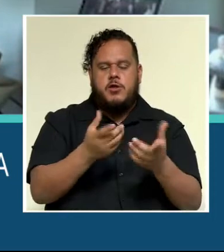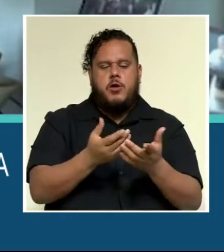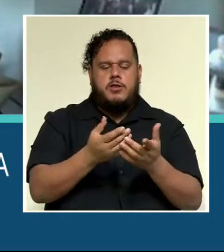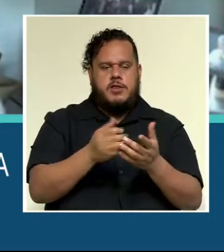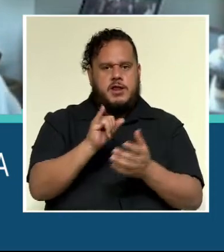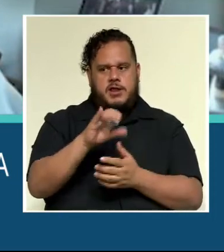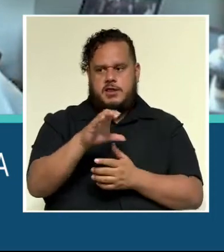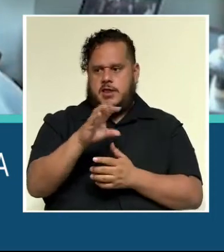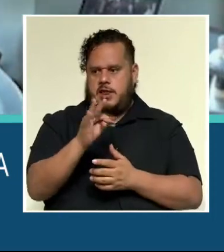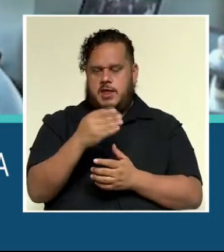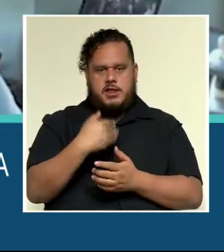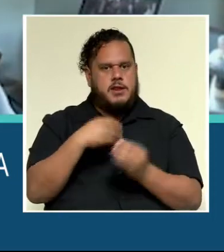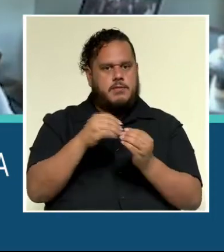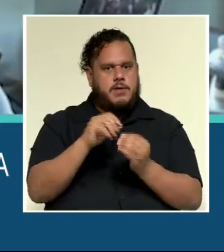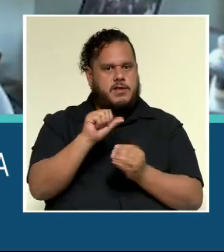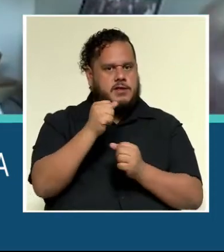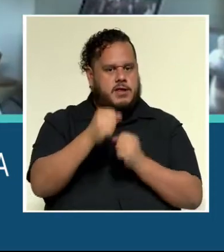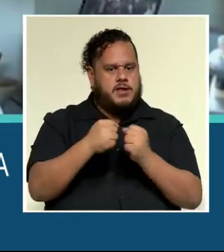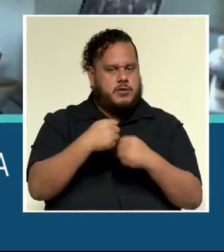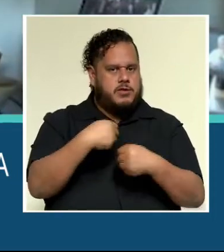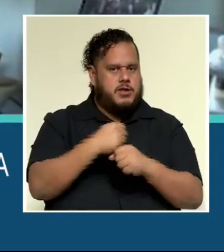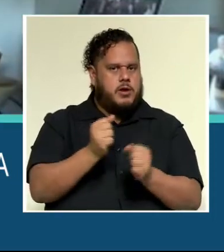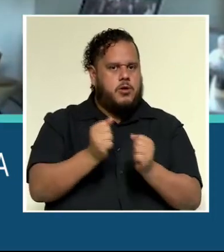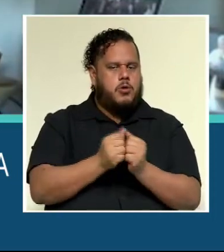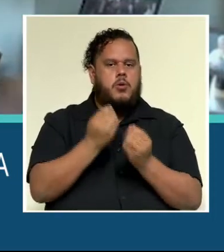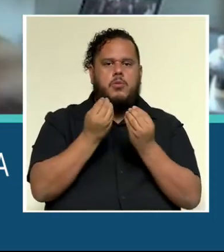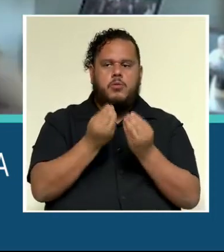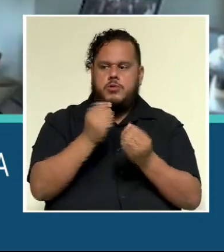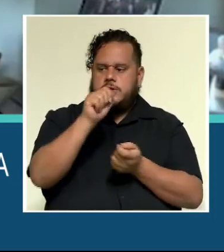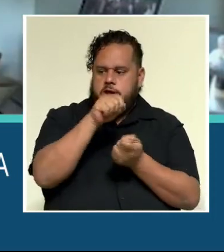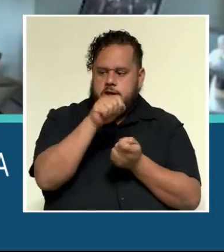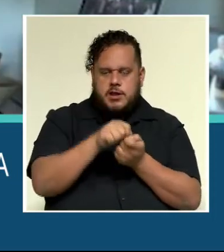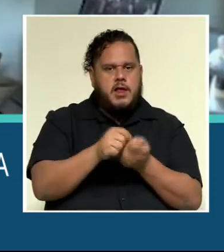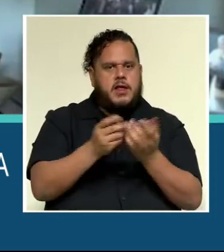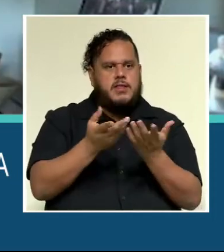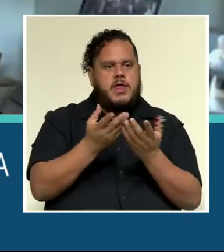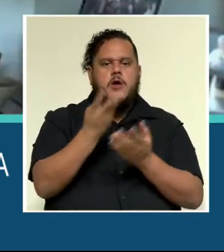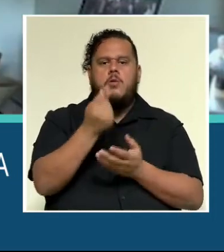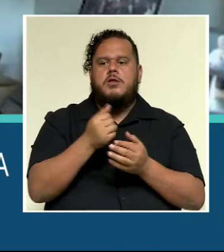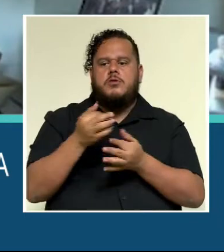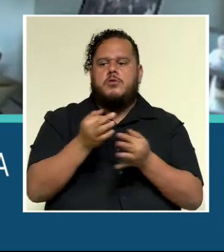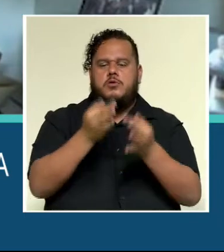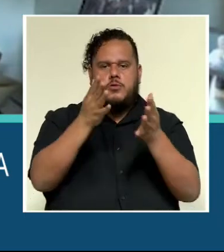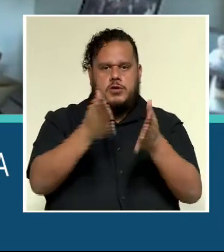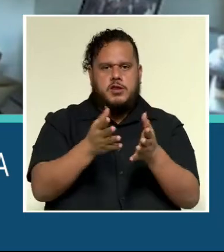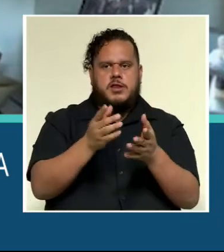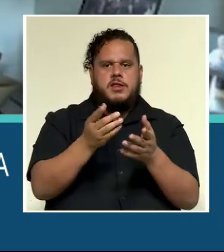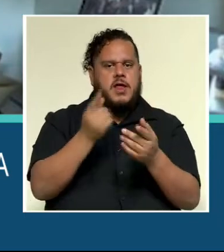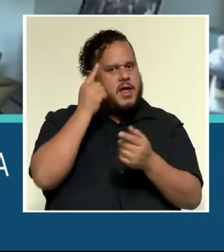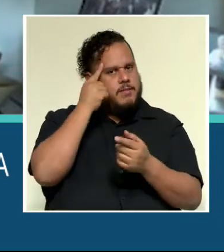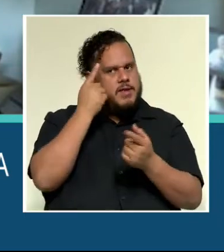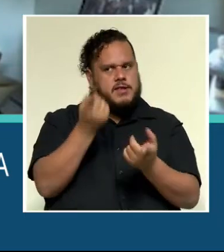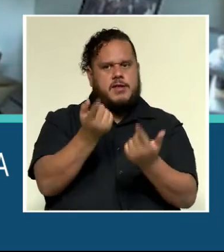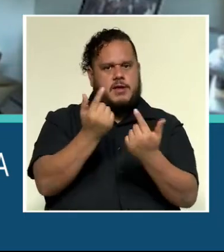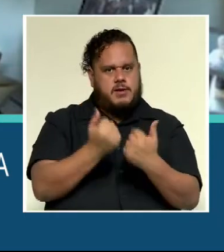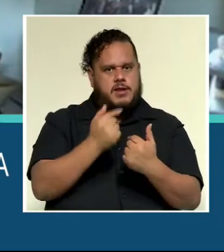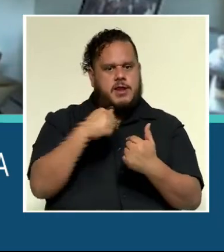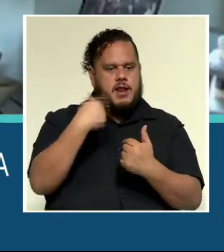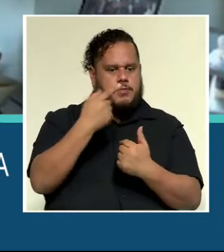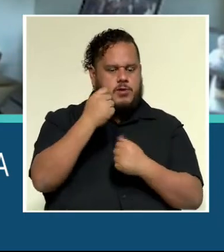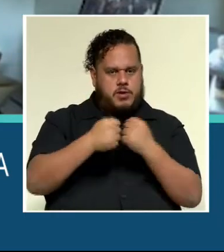lleva más de 10 años de estarlo haciendo con mucha exactitud, del pronóstico de cuántos turistas piensan que van a venir en este próximo